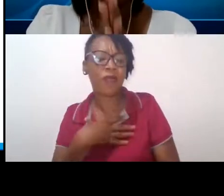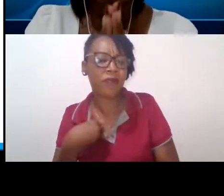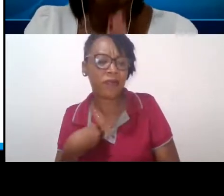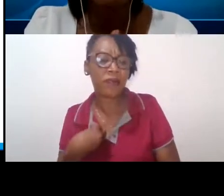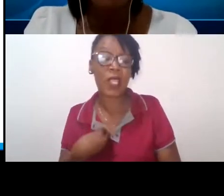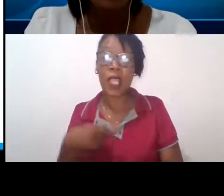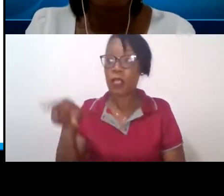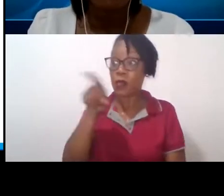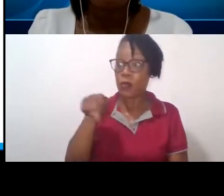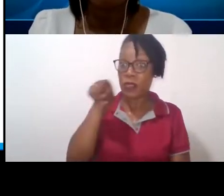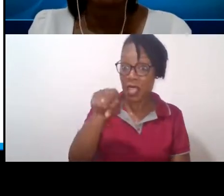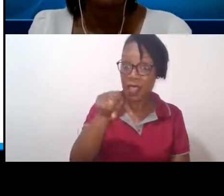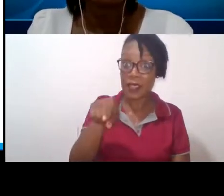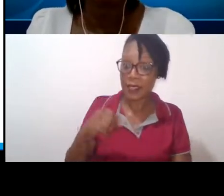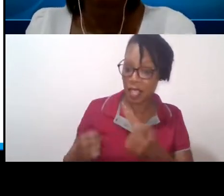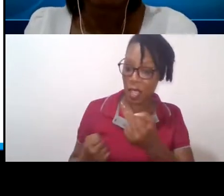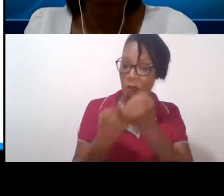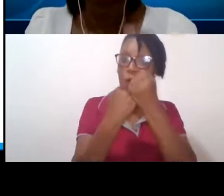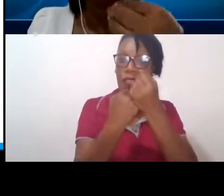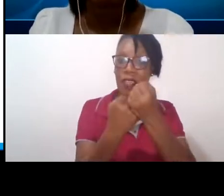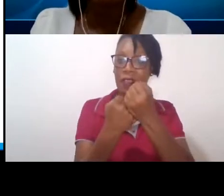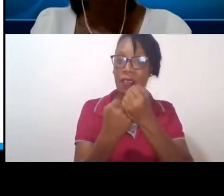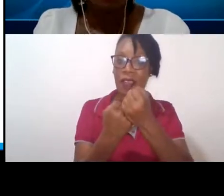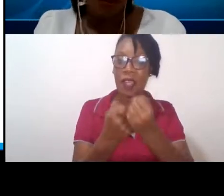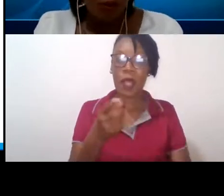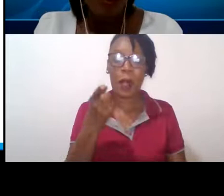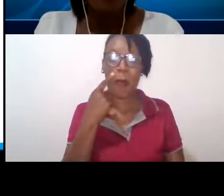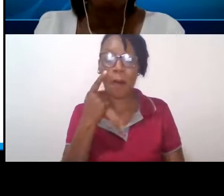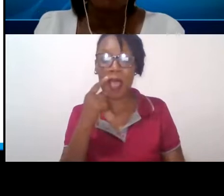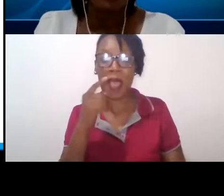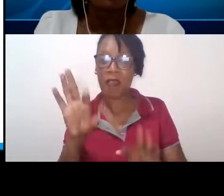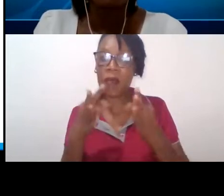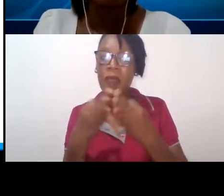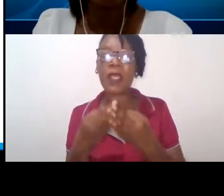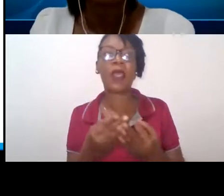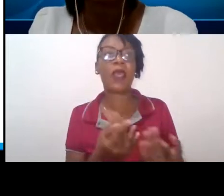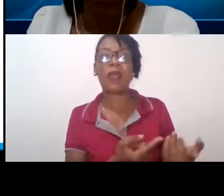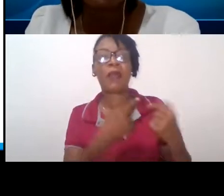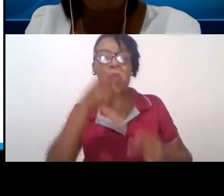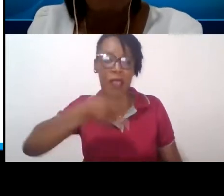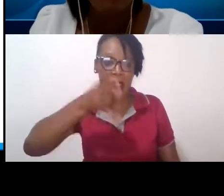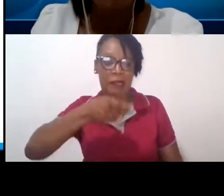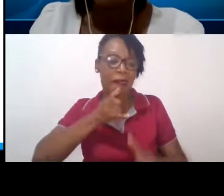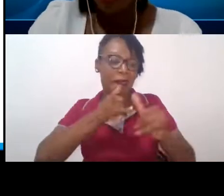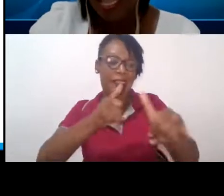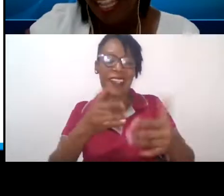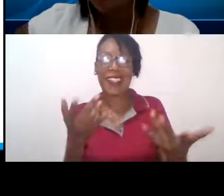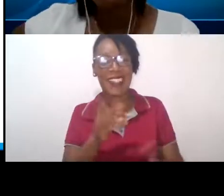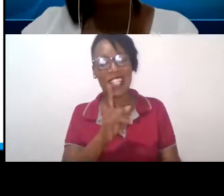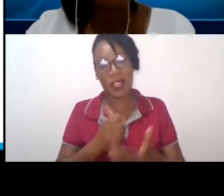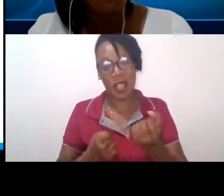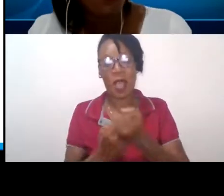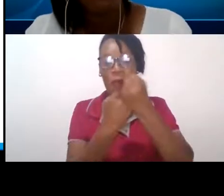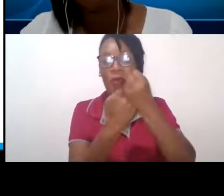si ustedes apoyan en el padre de familia y no lo ven como aquel que me quiere poner una demanda, sino como aquel que es mi apoyo, aquel